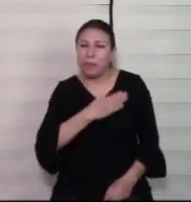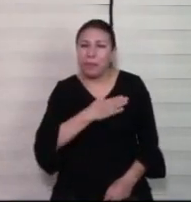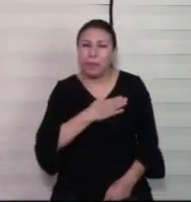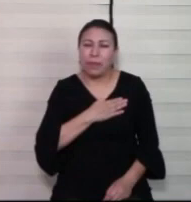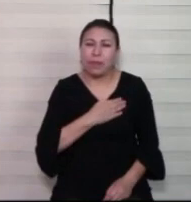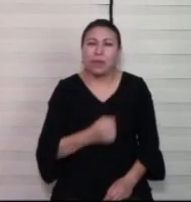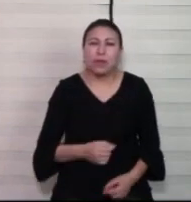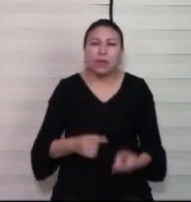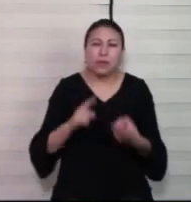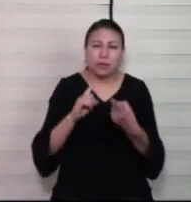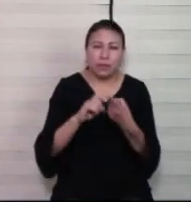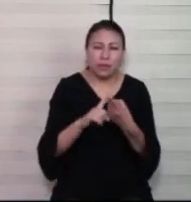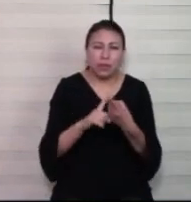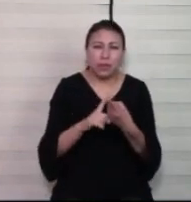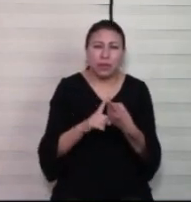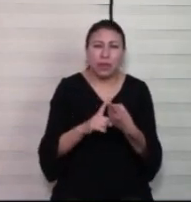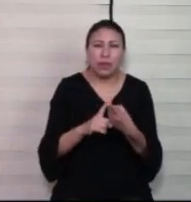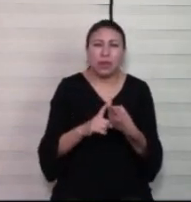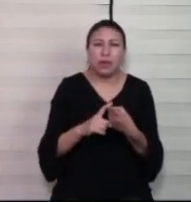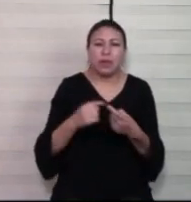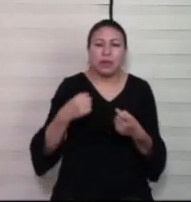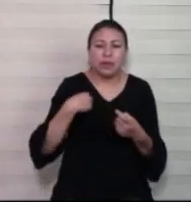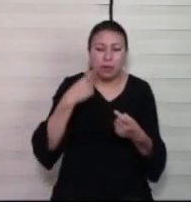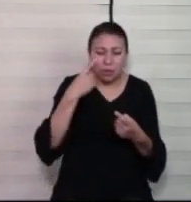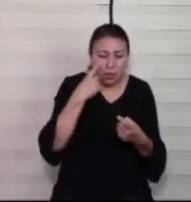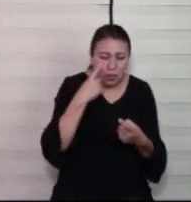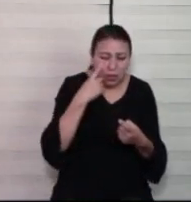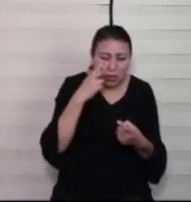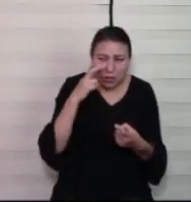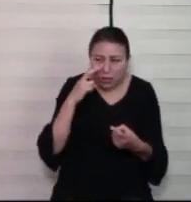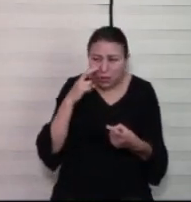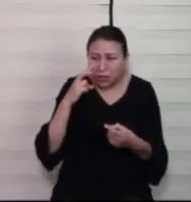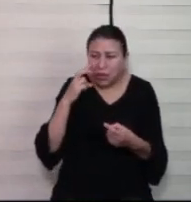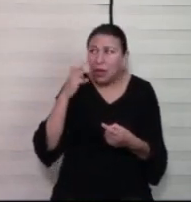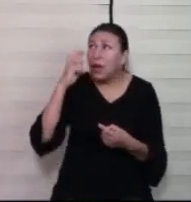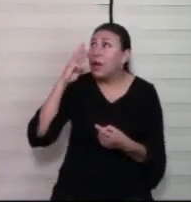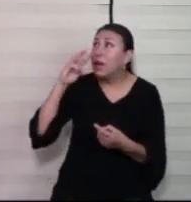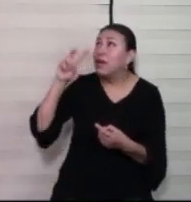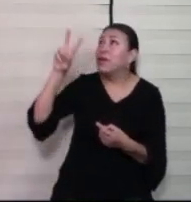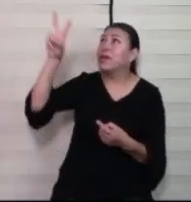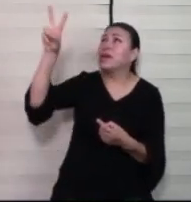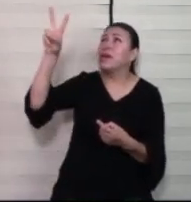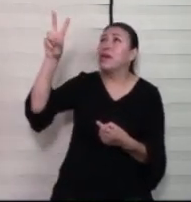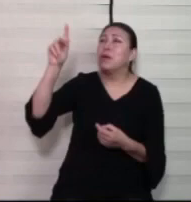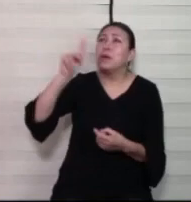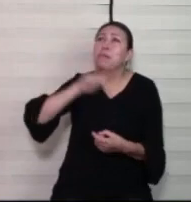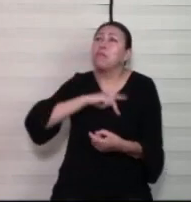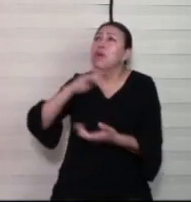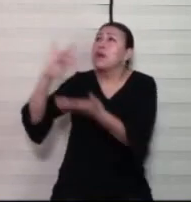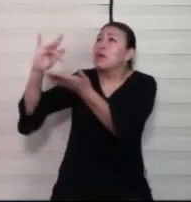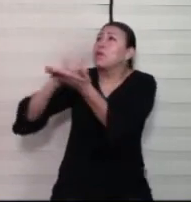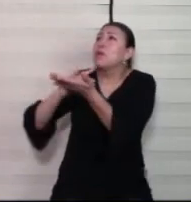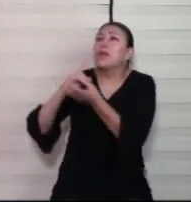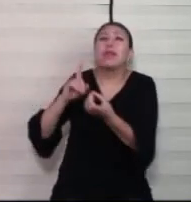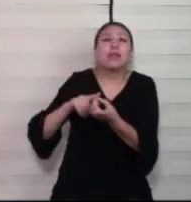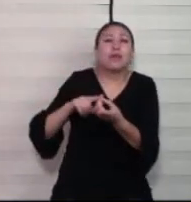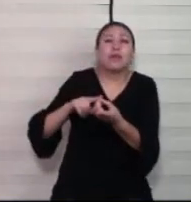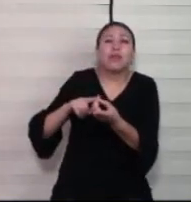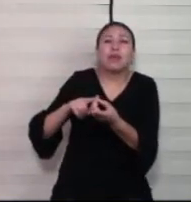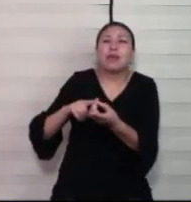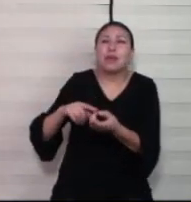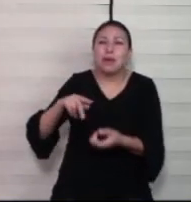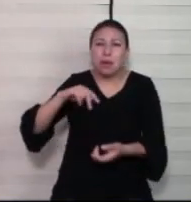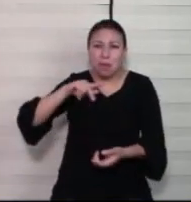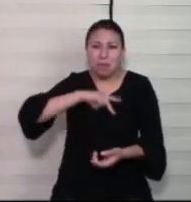primer lugar dice, alzaré mis ojos a los montes. ¿De dónde vendrá mi socorro? Mi socorro